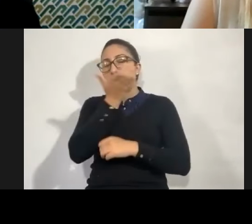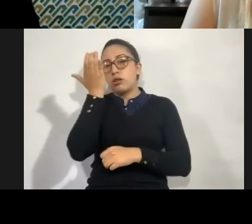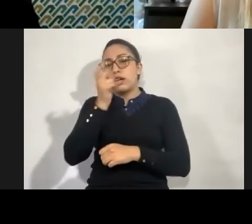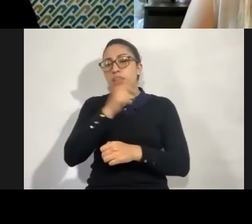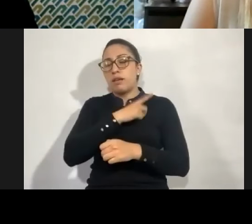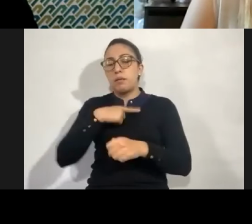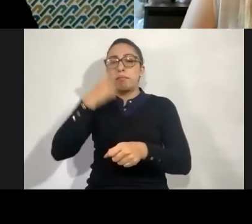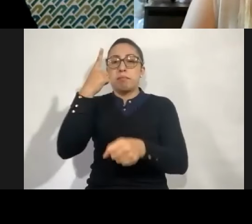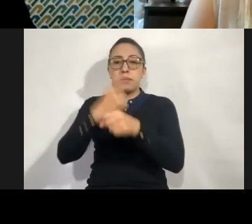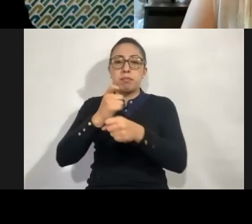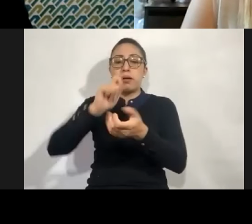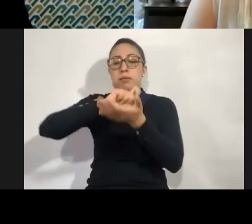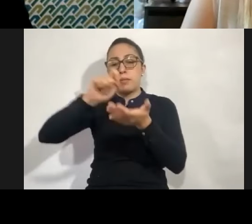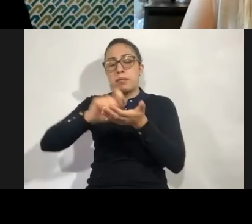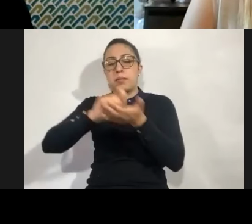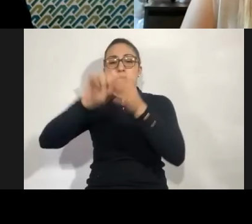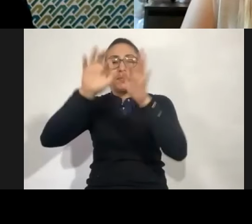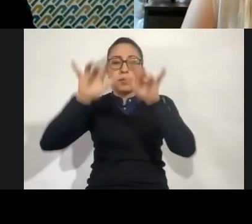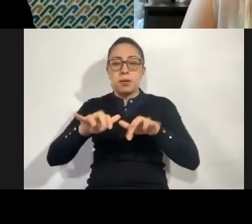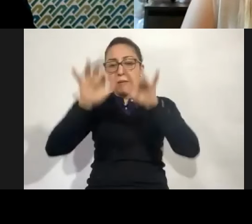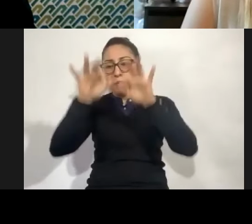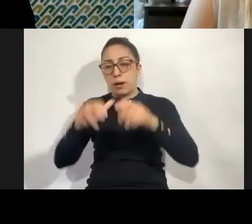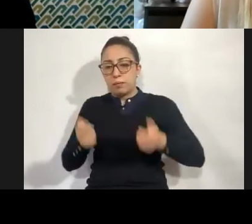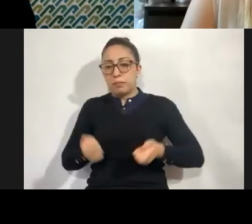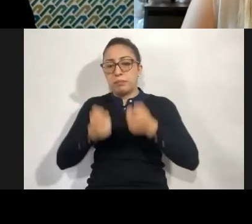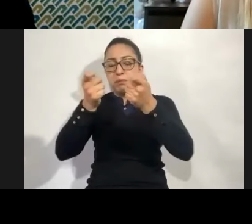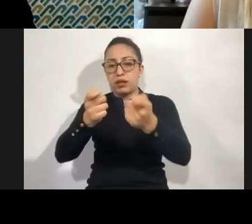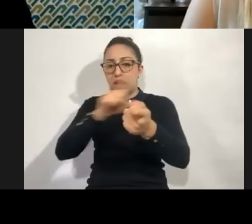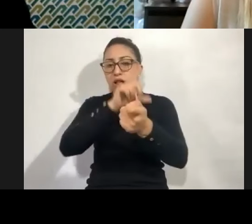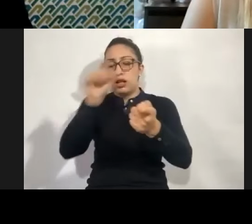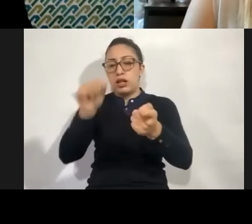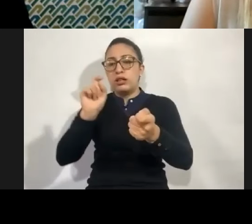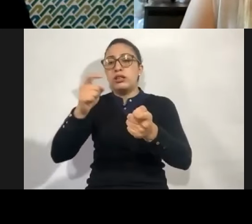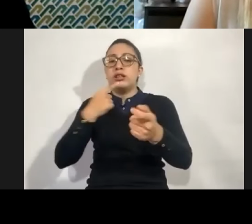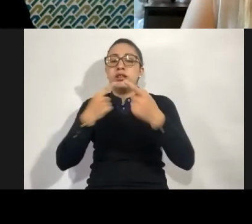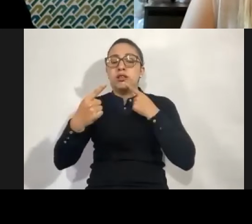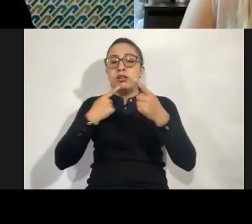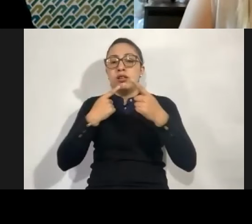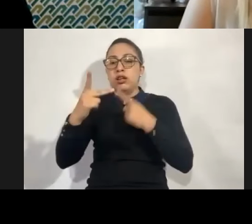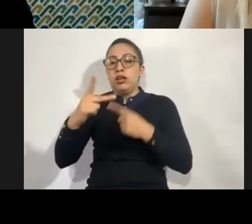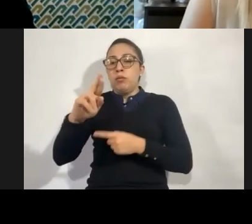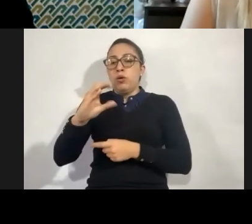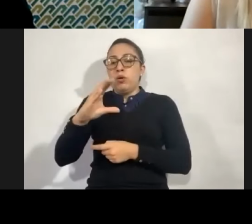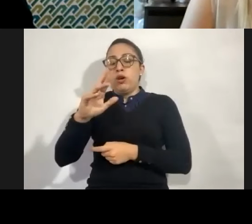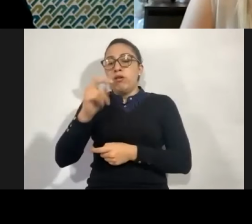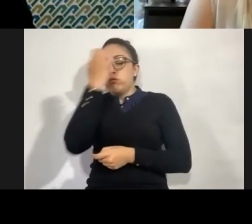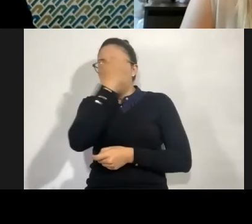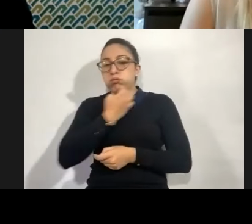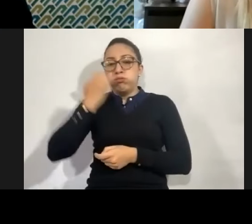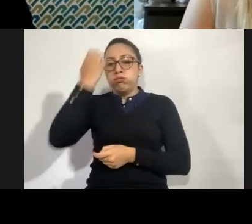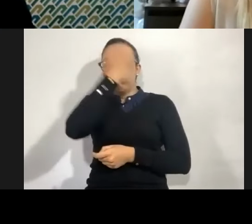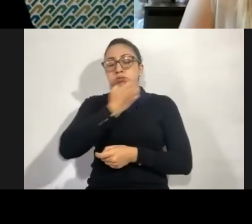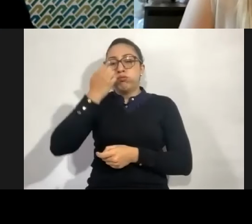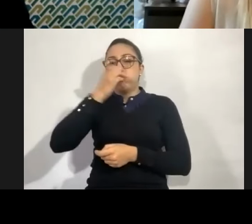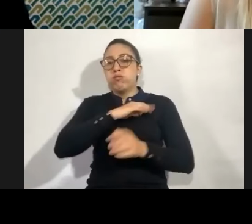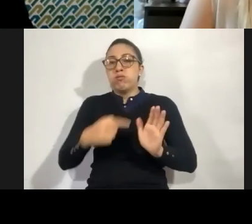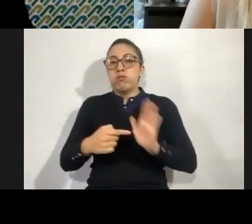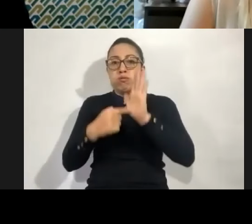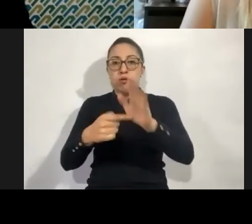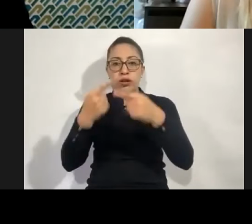en papel y es sujeto de análisis por parte, en este caso, de la Procuraduría Fiscal, fuera presentado a través de medios